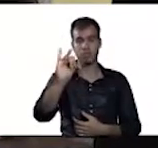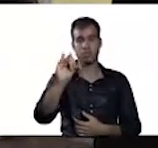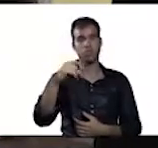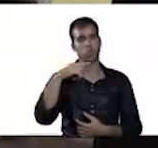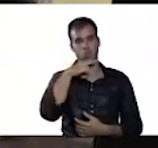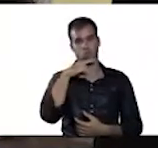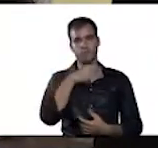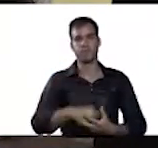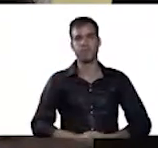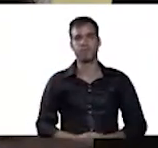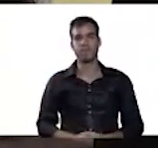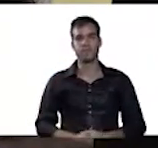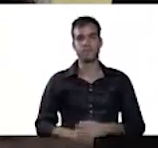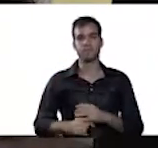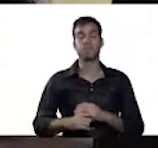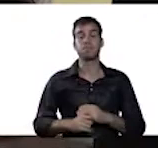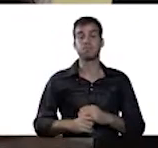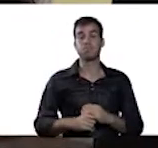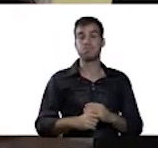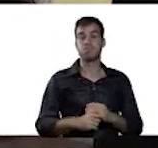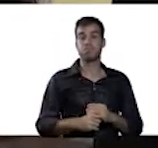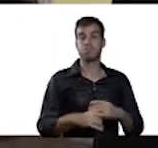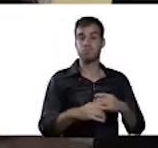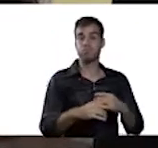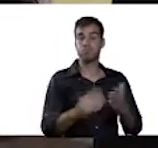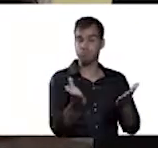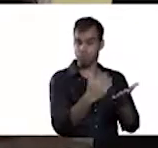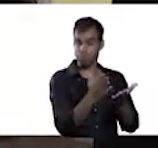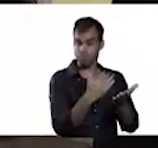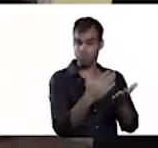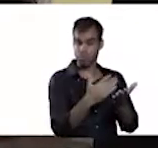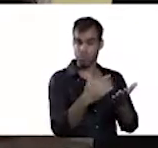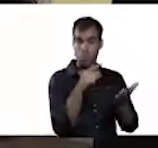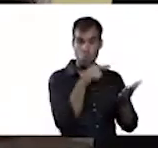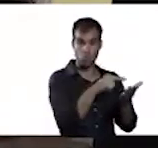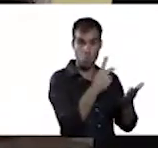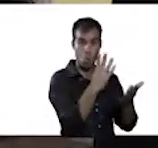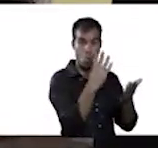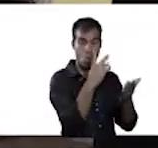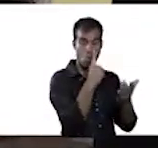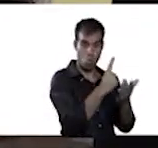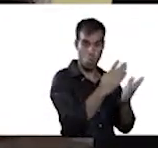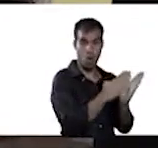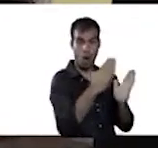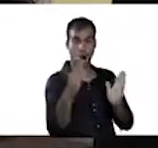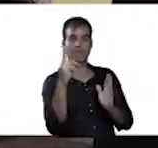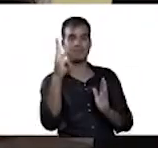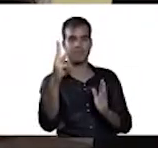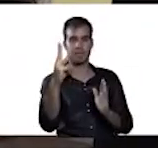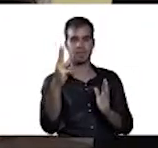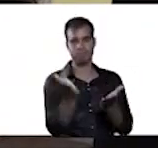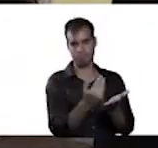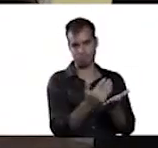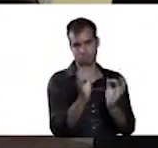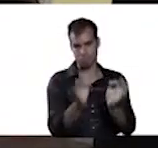Rusia. Estos contenidos aparecen en la página de la 1 a la 3 del libro de texto.